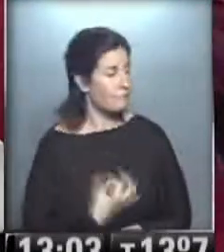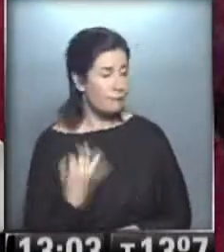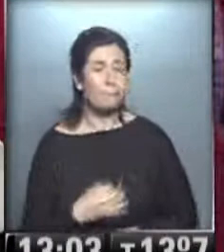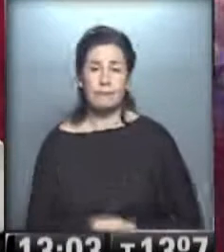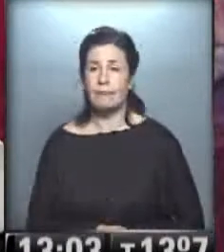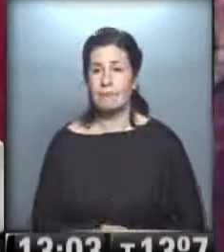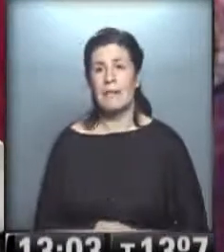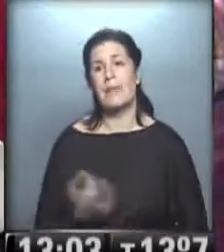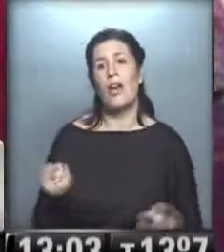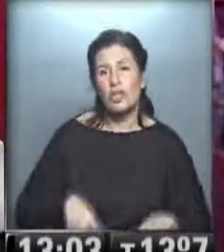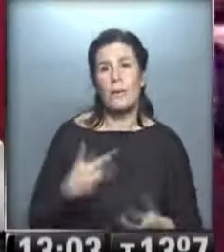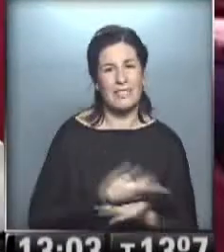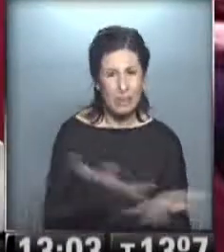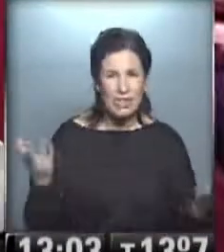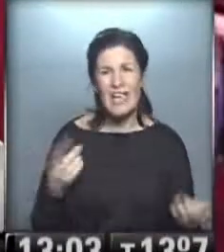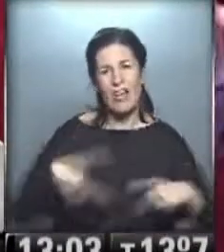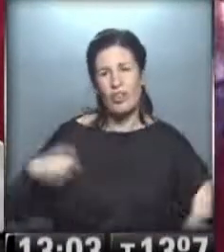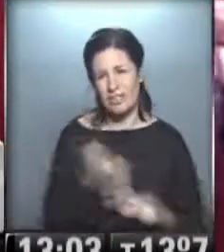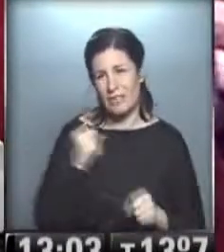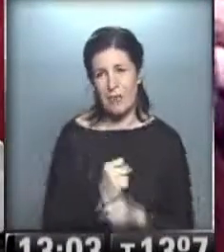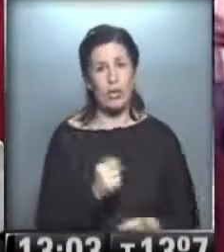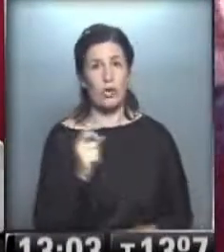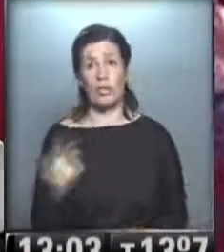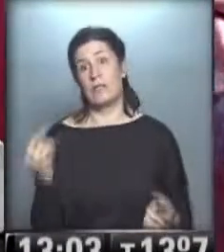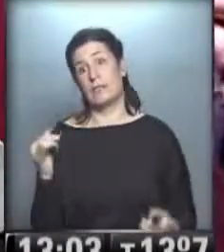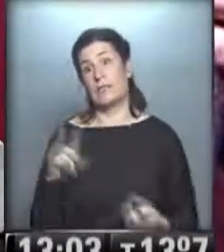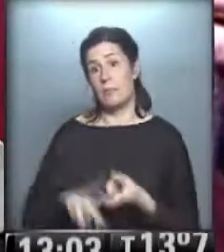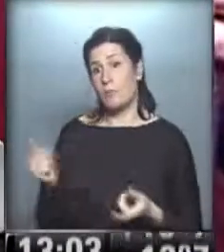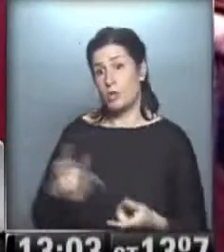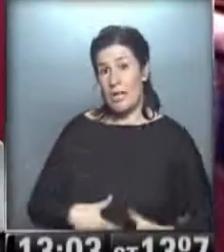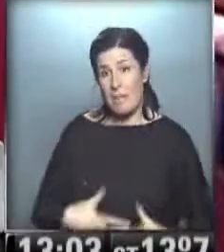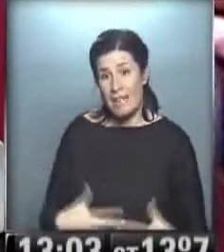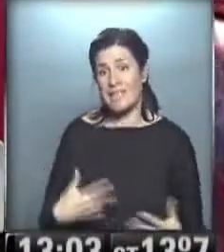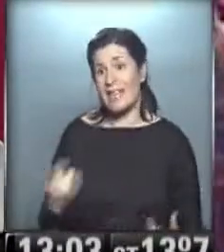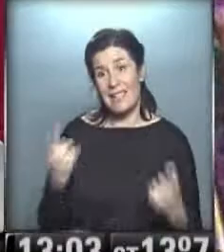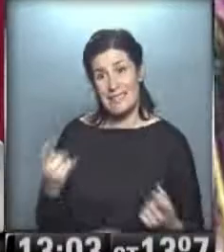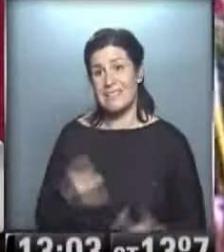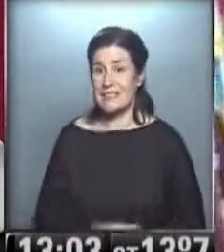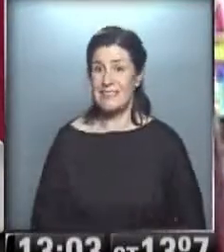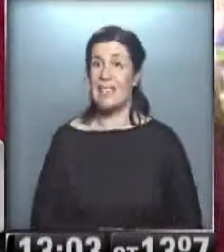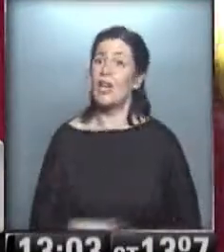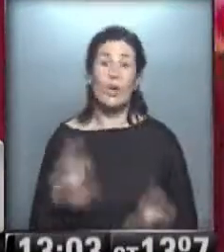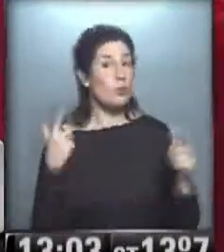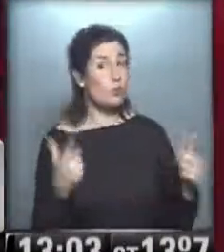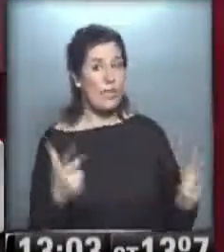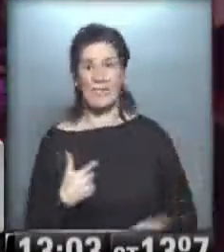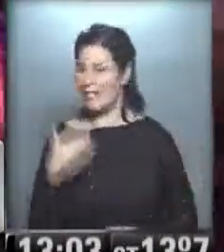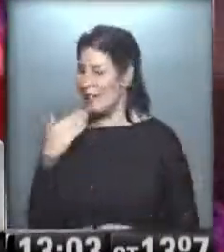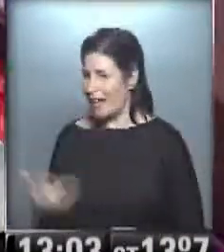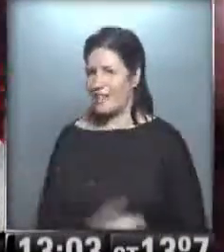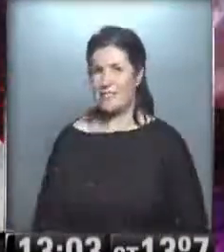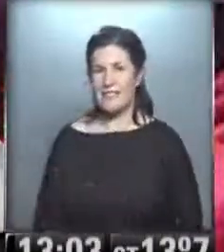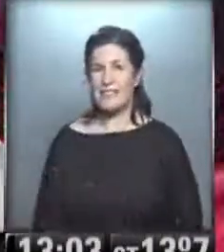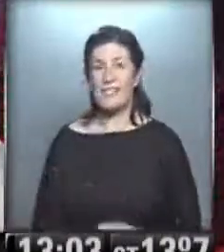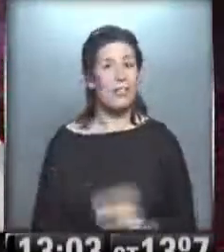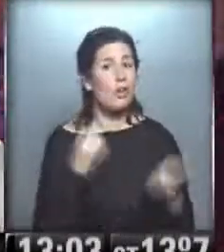para la sociedad porque está la señora embarazada difiere por el hijo tenga suerte gracias bueno cómo anda